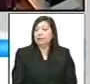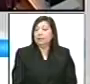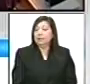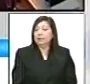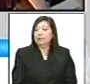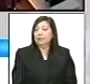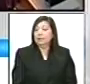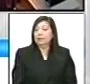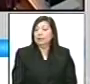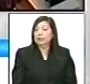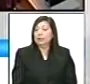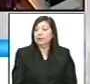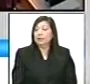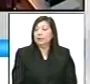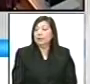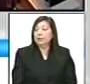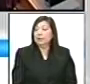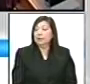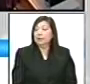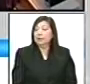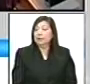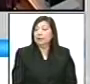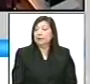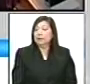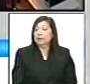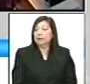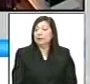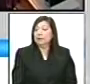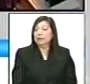Guía Pianto, Choquehuanca de Villanueva.